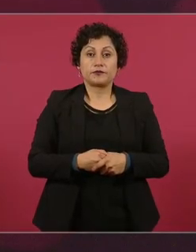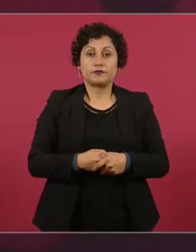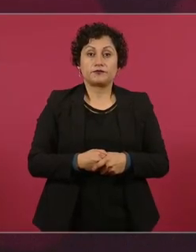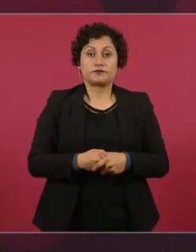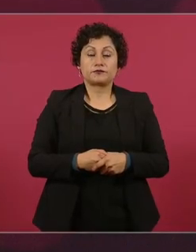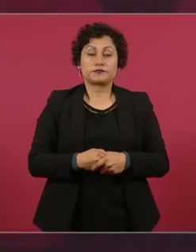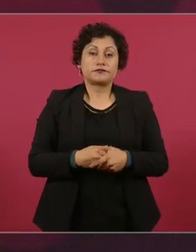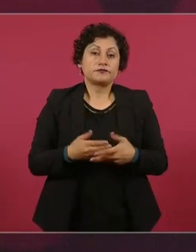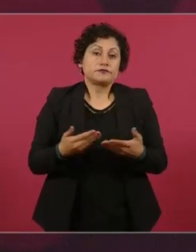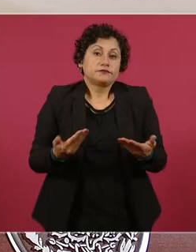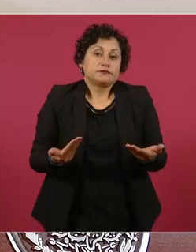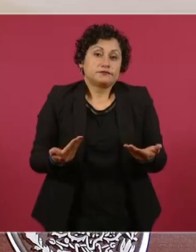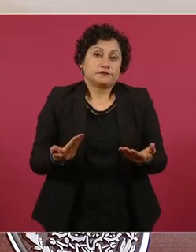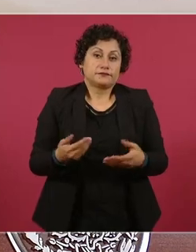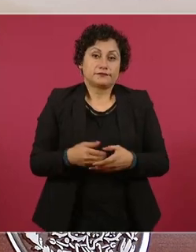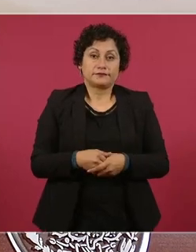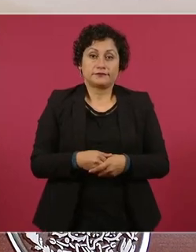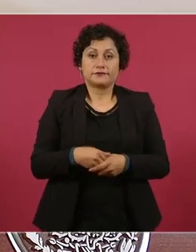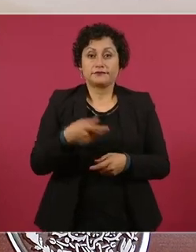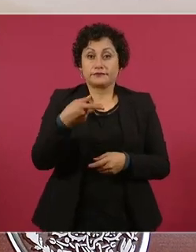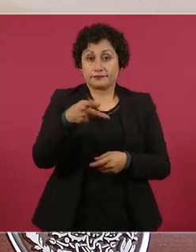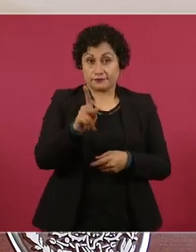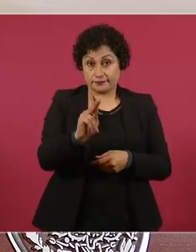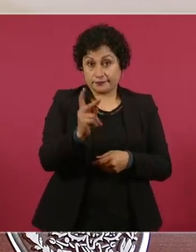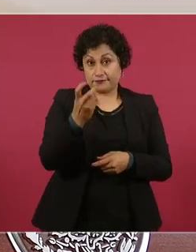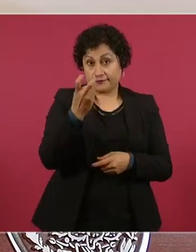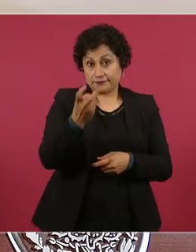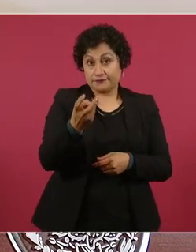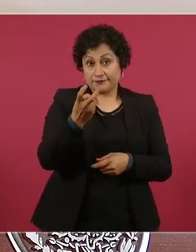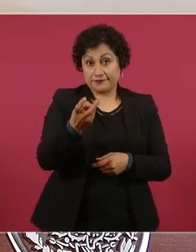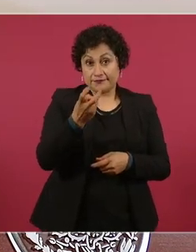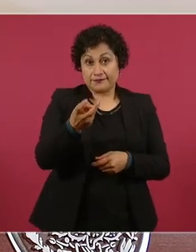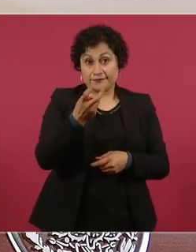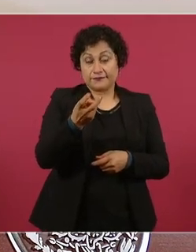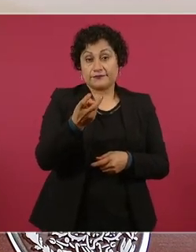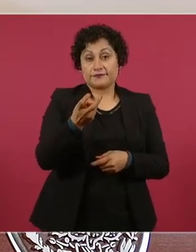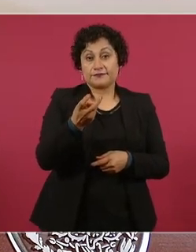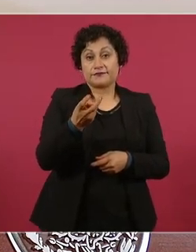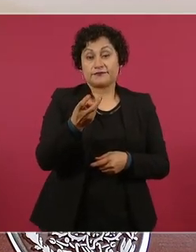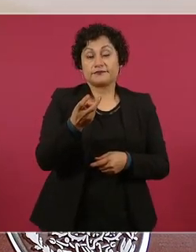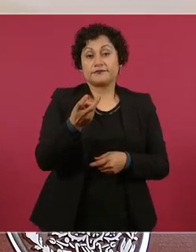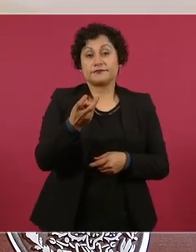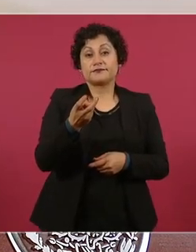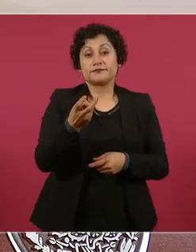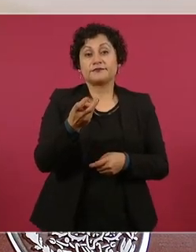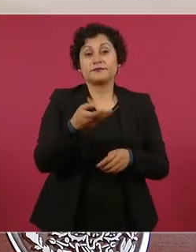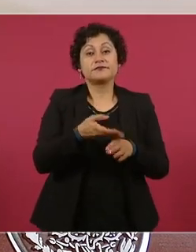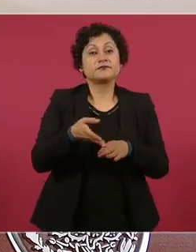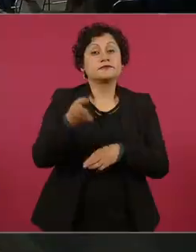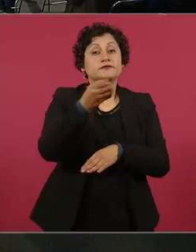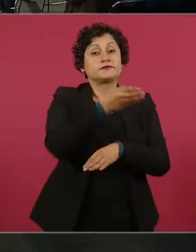brincar de alegría. por lo general son